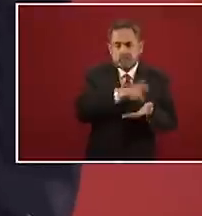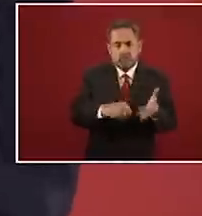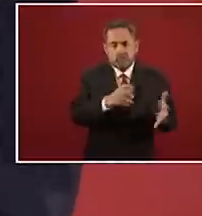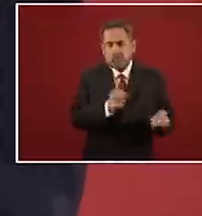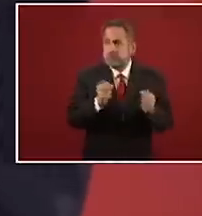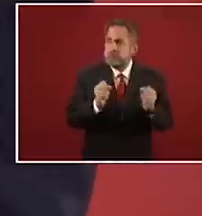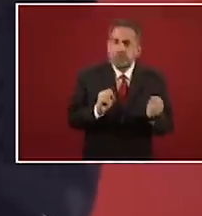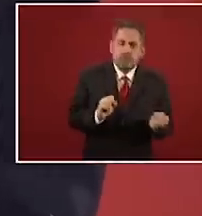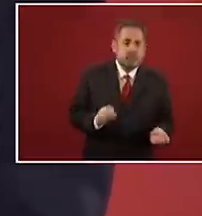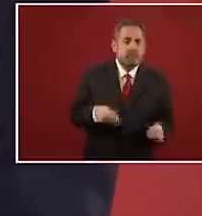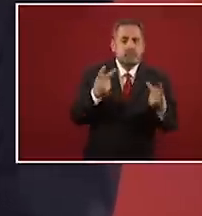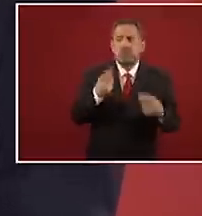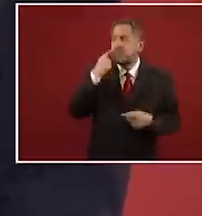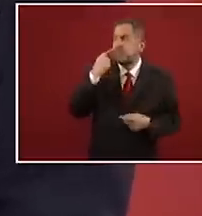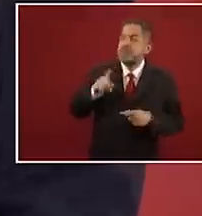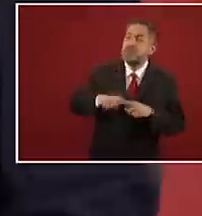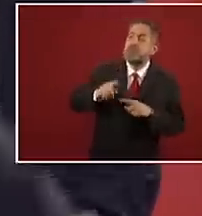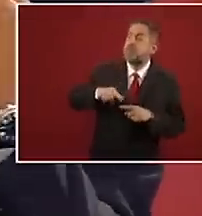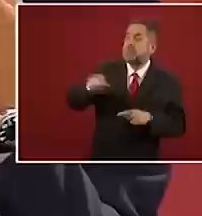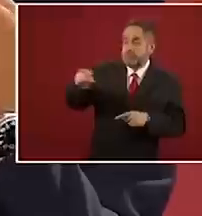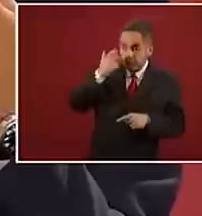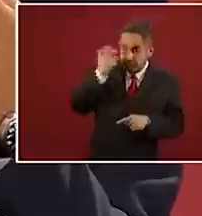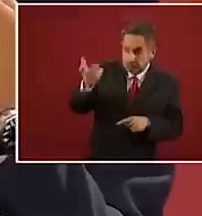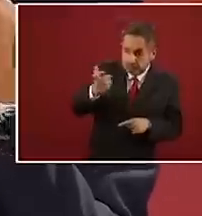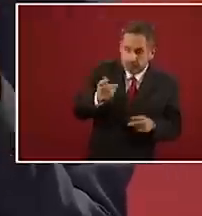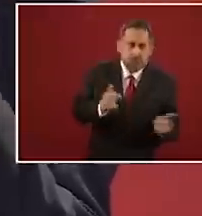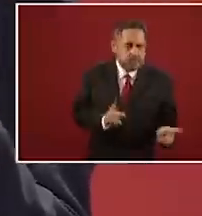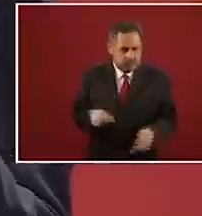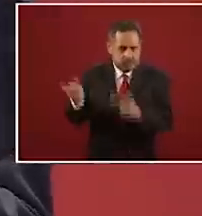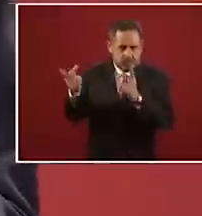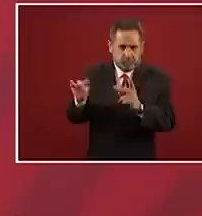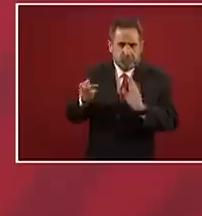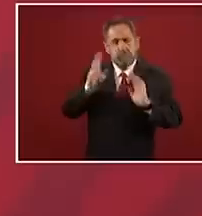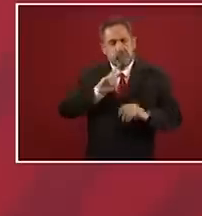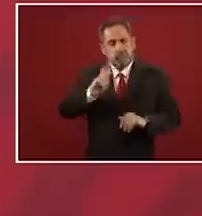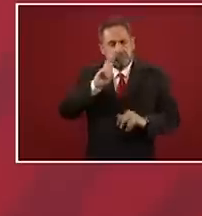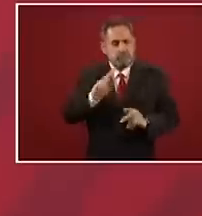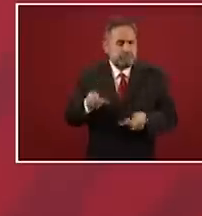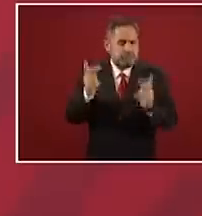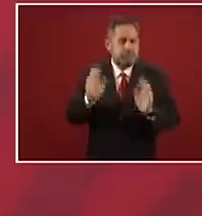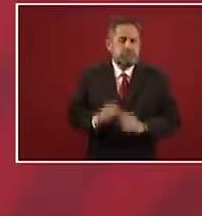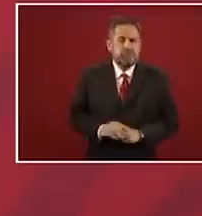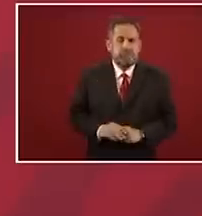encuentre un comprador. Esa es